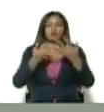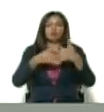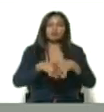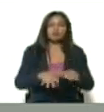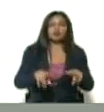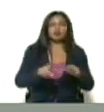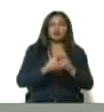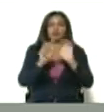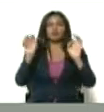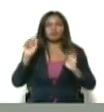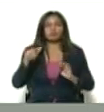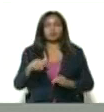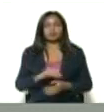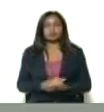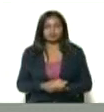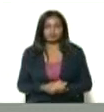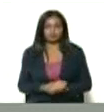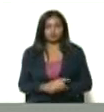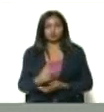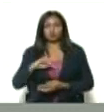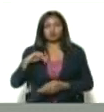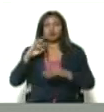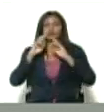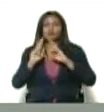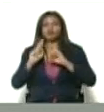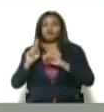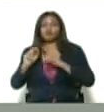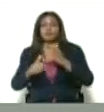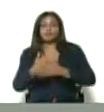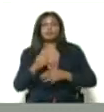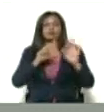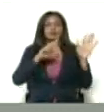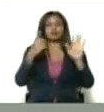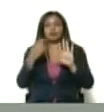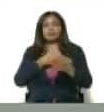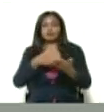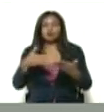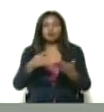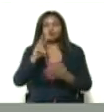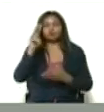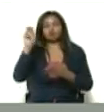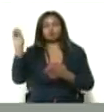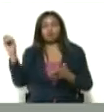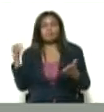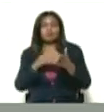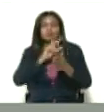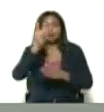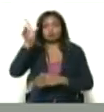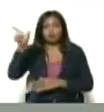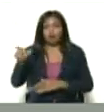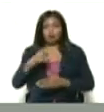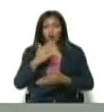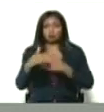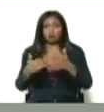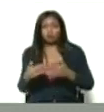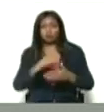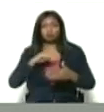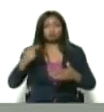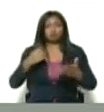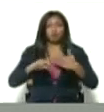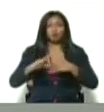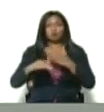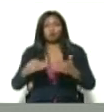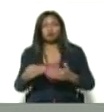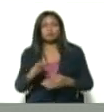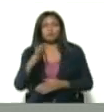Nosotros ya tenemos, fíjate, han contestado la encuesta más de 17.200.000 venezolanos. Ya nosotros tenemos